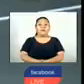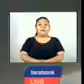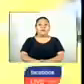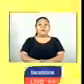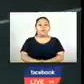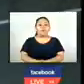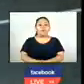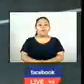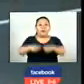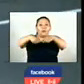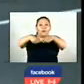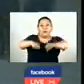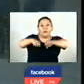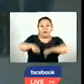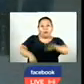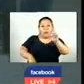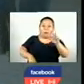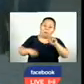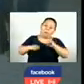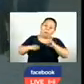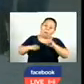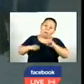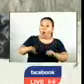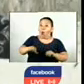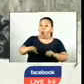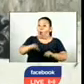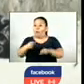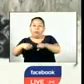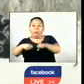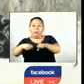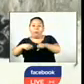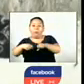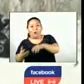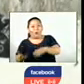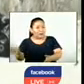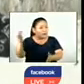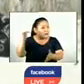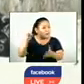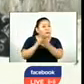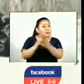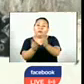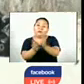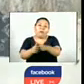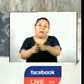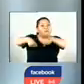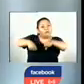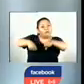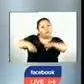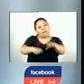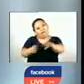Al menos tres motociclistas murieron y otros más resultaron con lesiones durante una nueva racha de accidentes vehiculares.